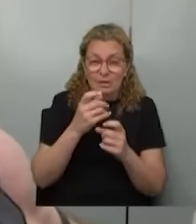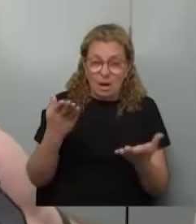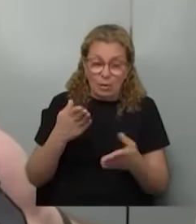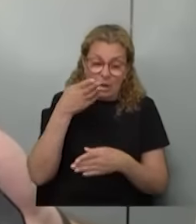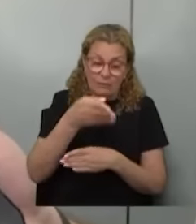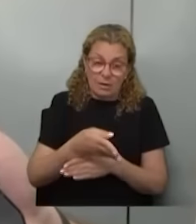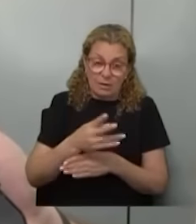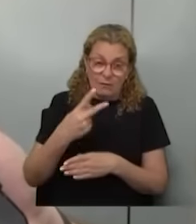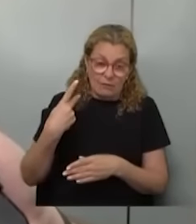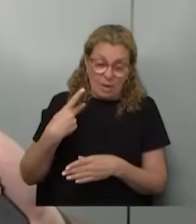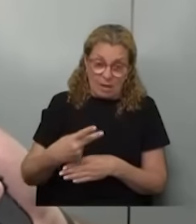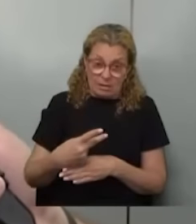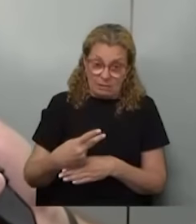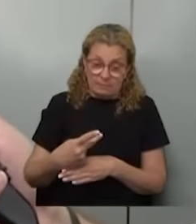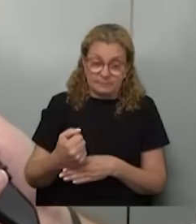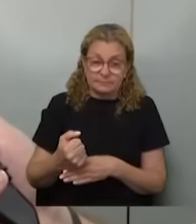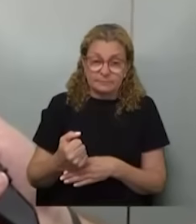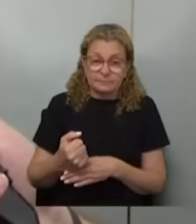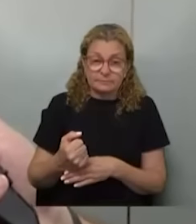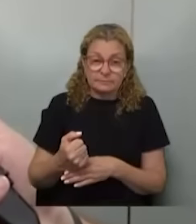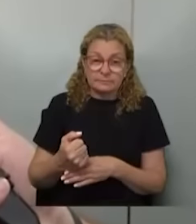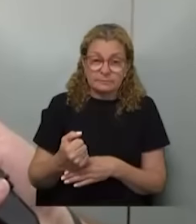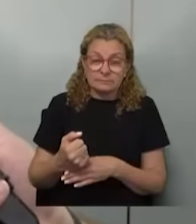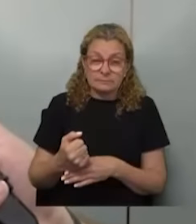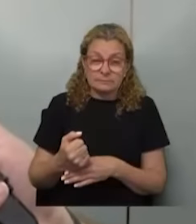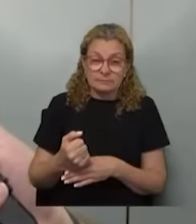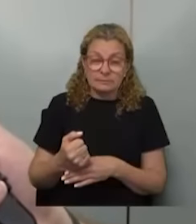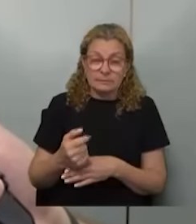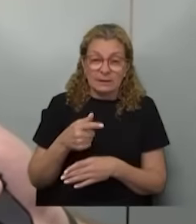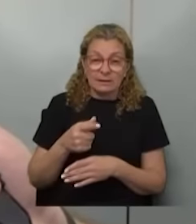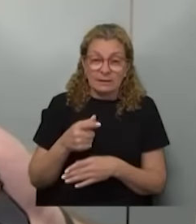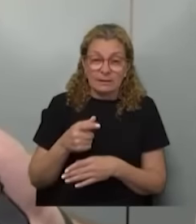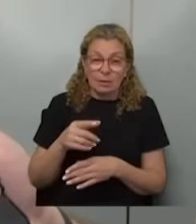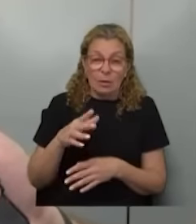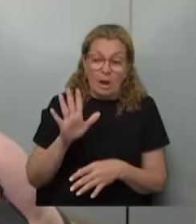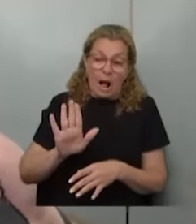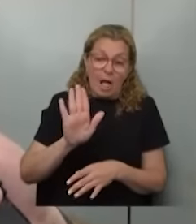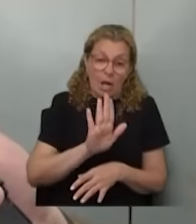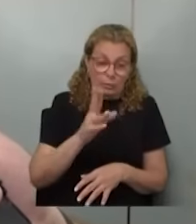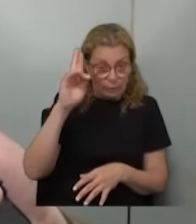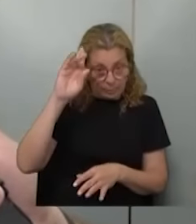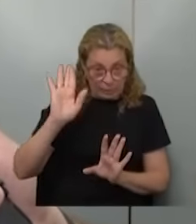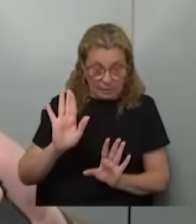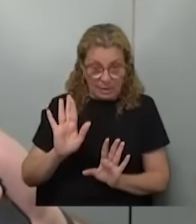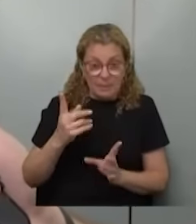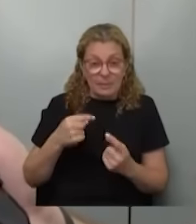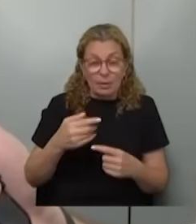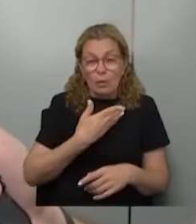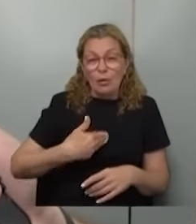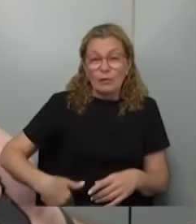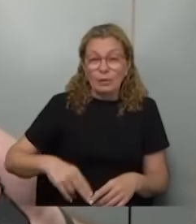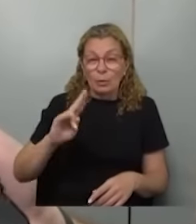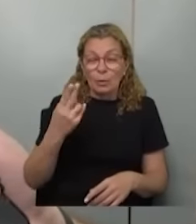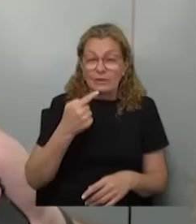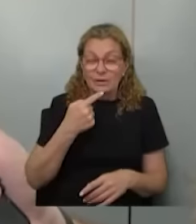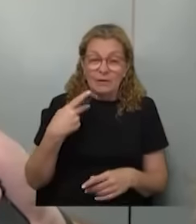recomendamos que no se vaya este y bueno Por supuesto que son decisiones personales de las personas verdad pero el gobierno uruguayo recomienda no